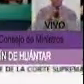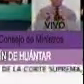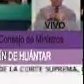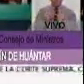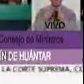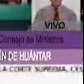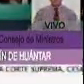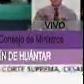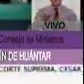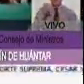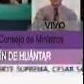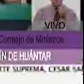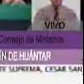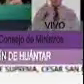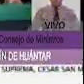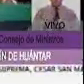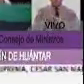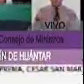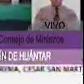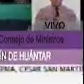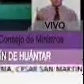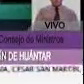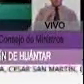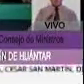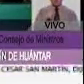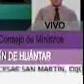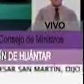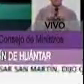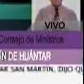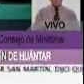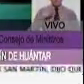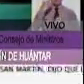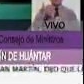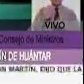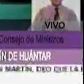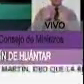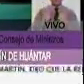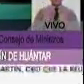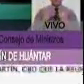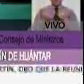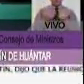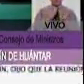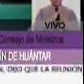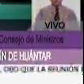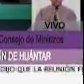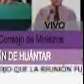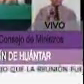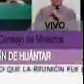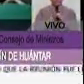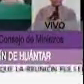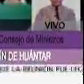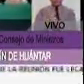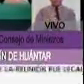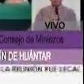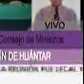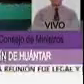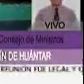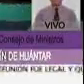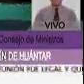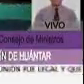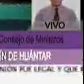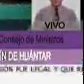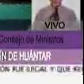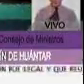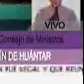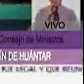un juicio en sede nacional y simultáneamente se tenga un proceso internacionalmente. Lo que